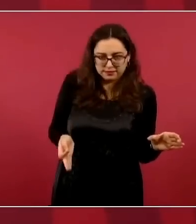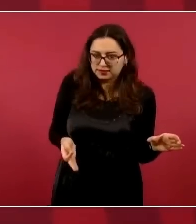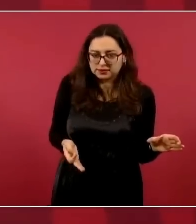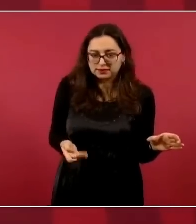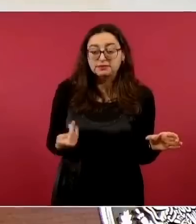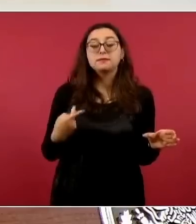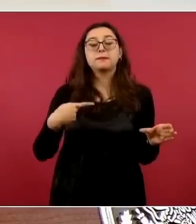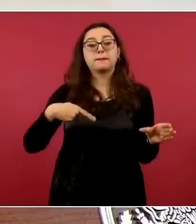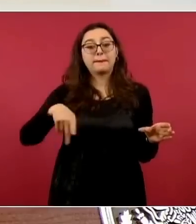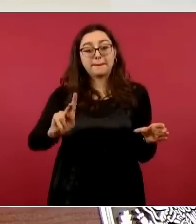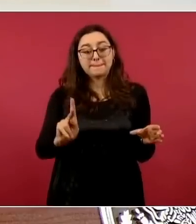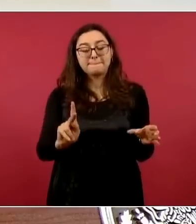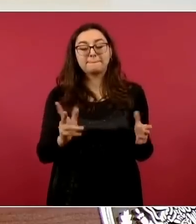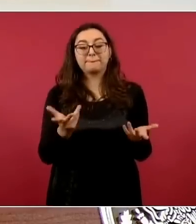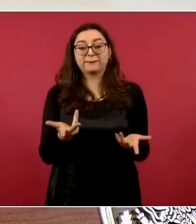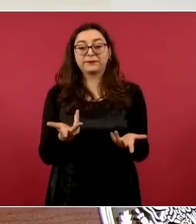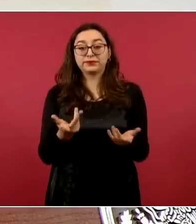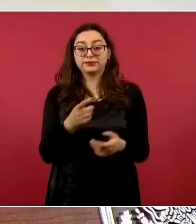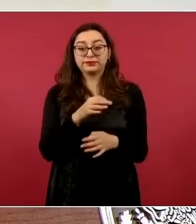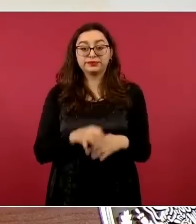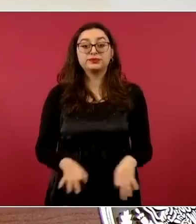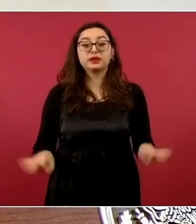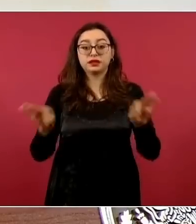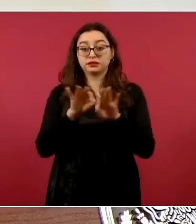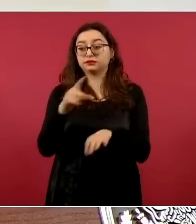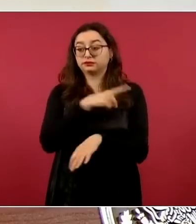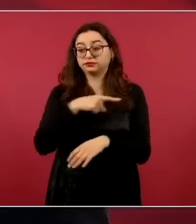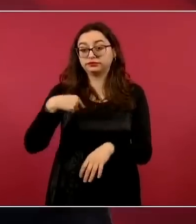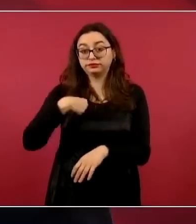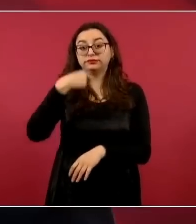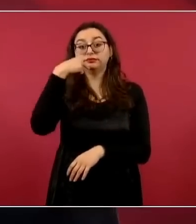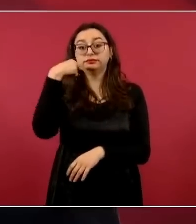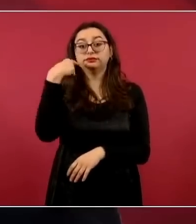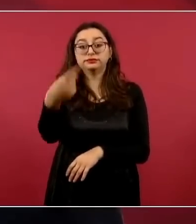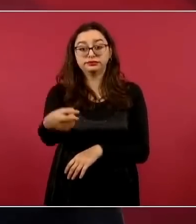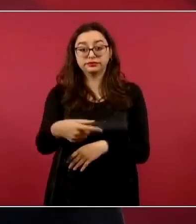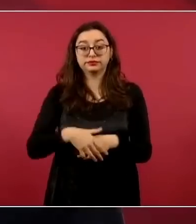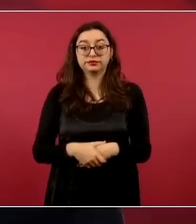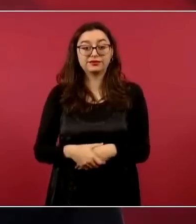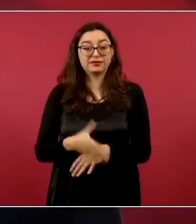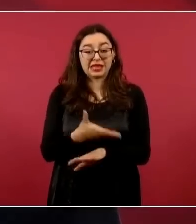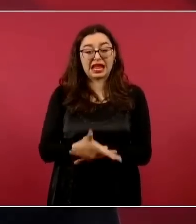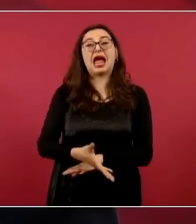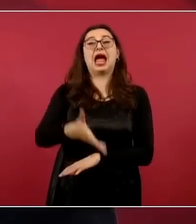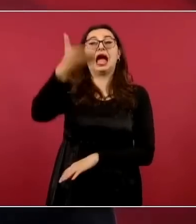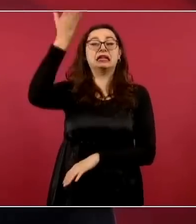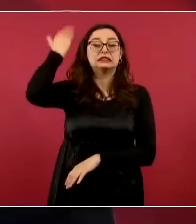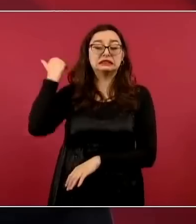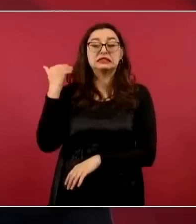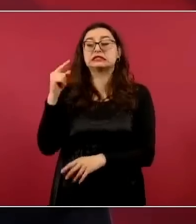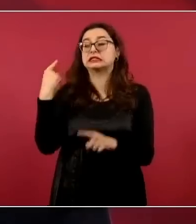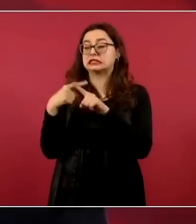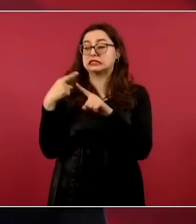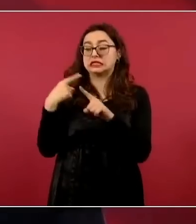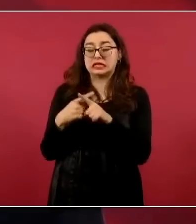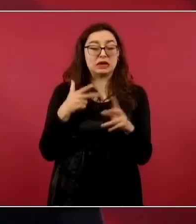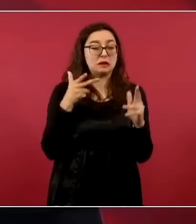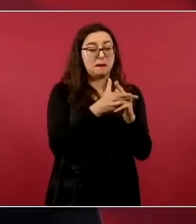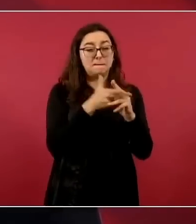pero antes el principal violador de los derechos